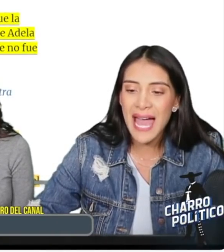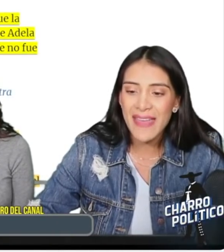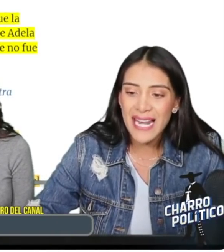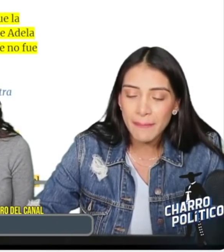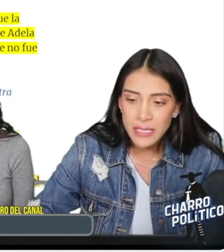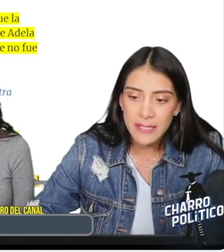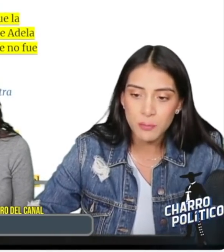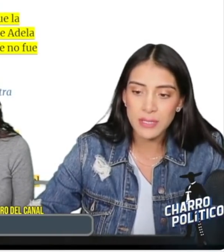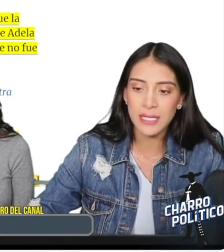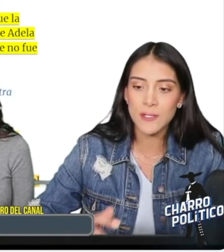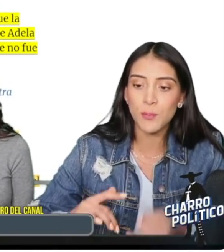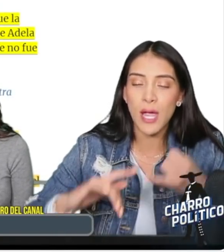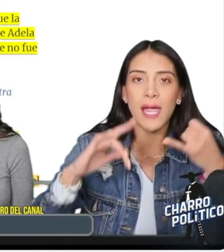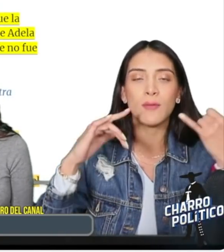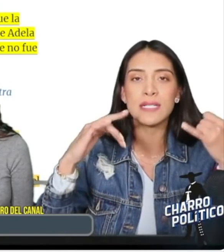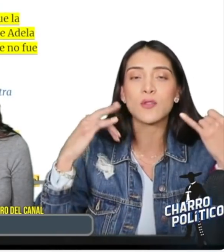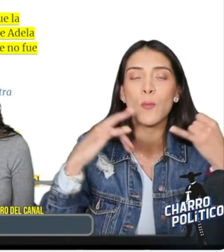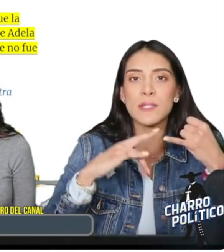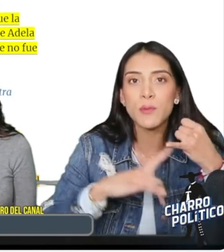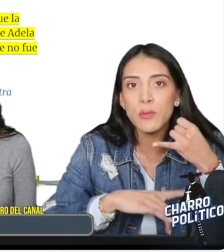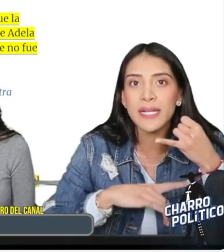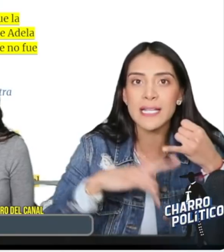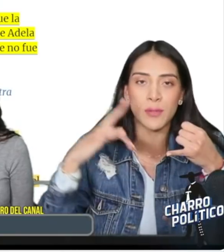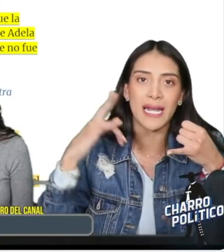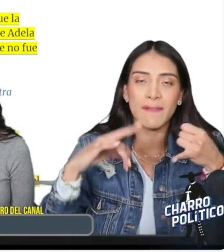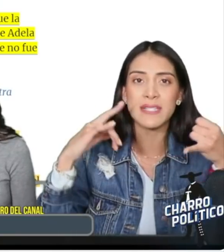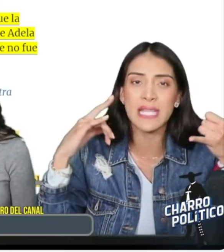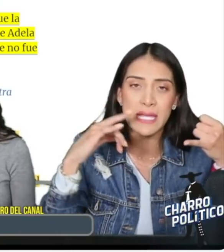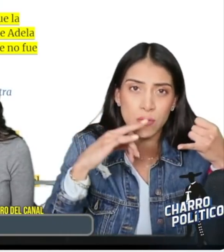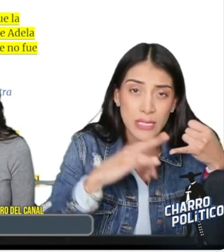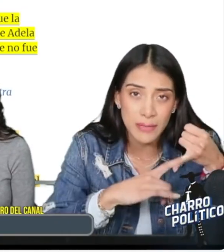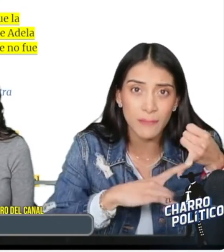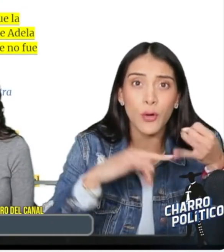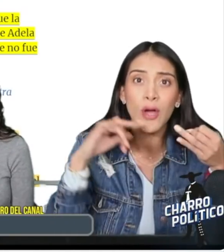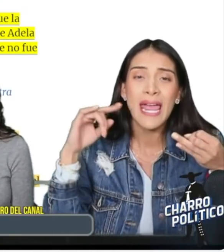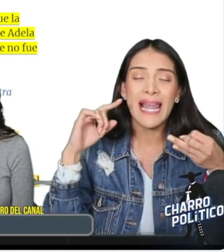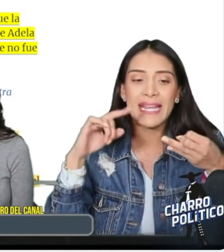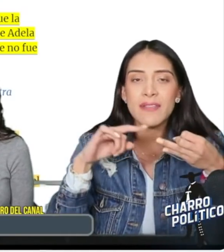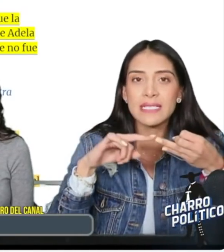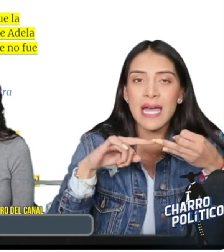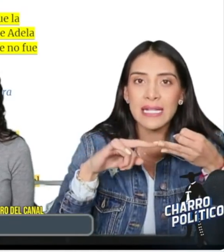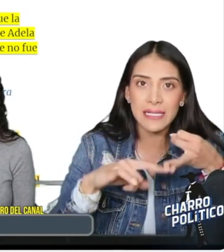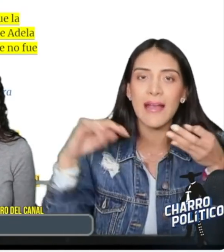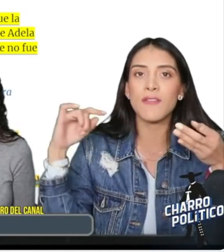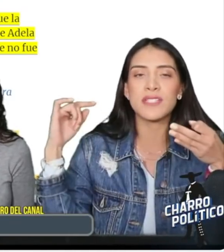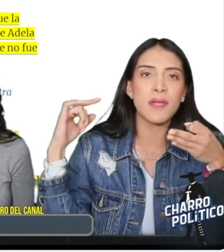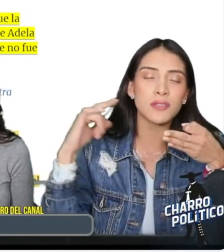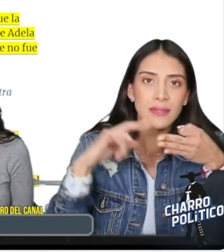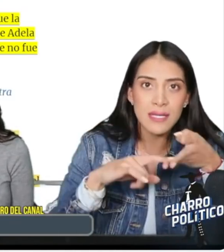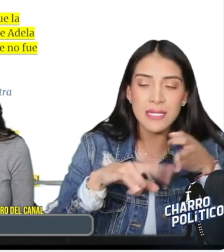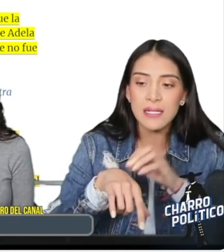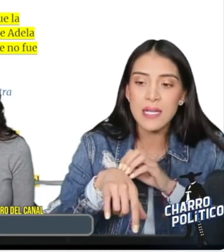periodista Adela Micha, después de que hizo unas disculpas públicas porque la gente se estaba desuscribiendo, la gente la estaba criticando, se había